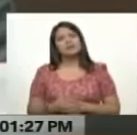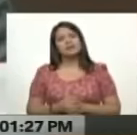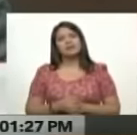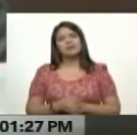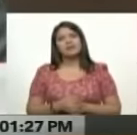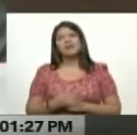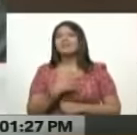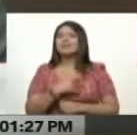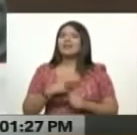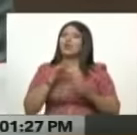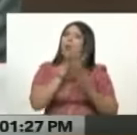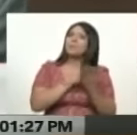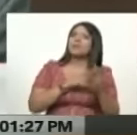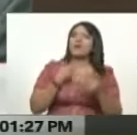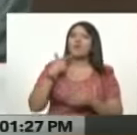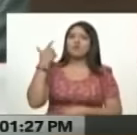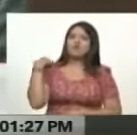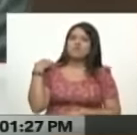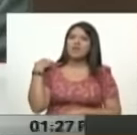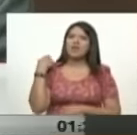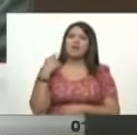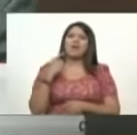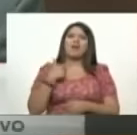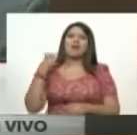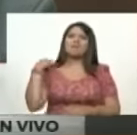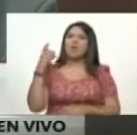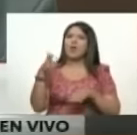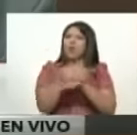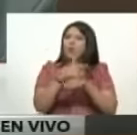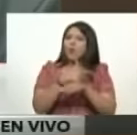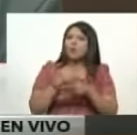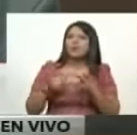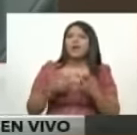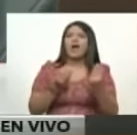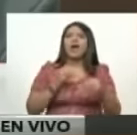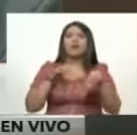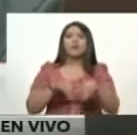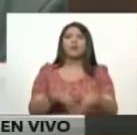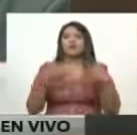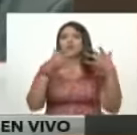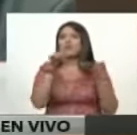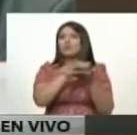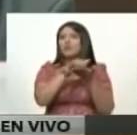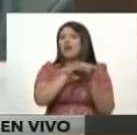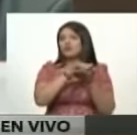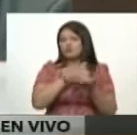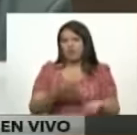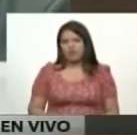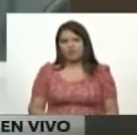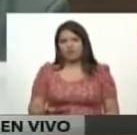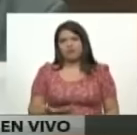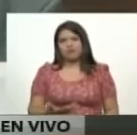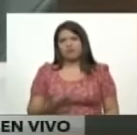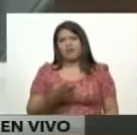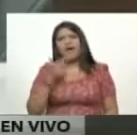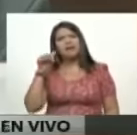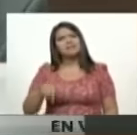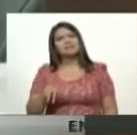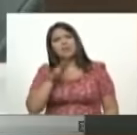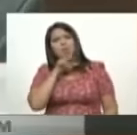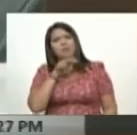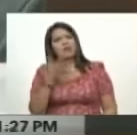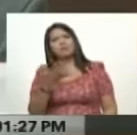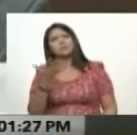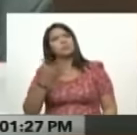viejo, tiende al puntofijismo, al pacto de Nueva York. Estamos hablando de eso que